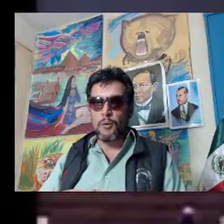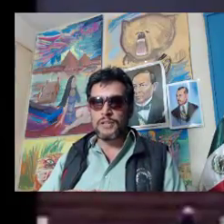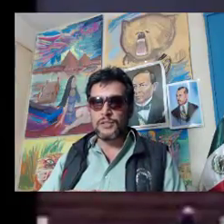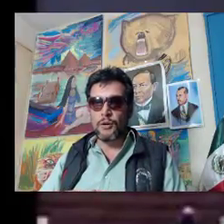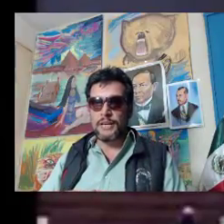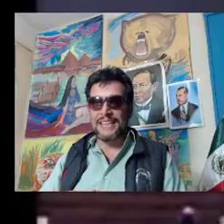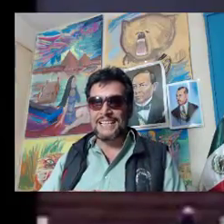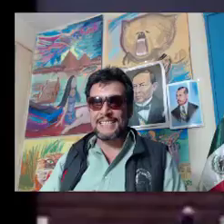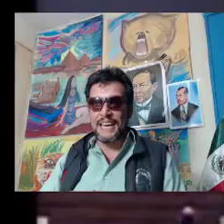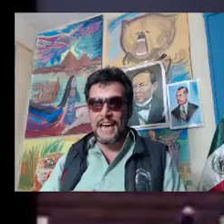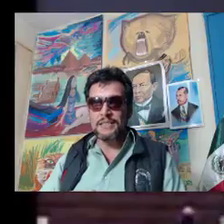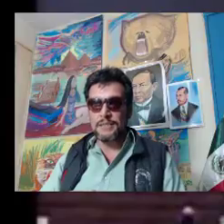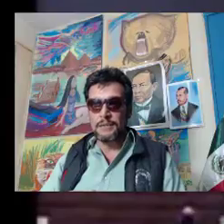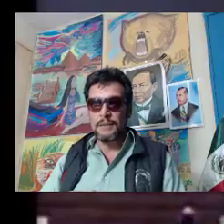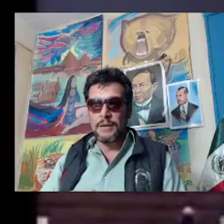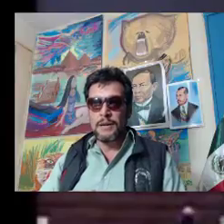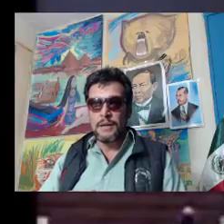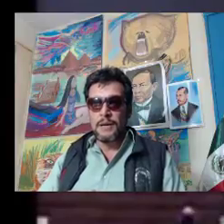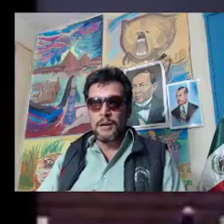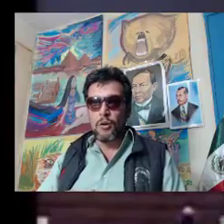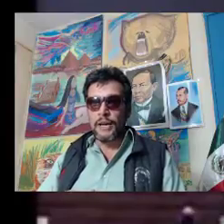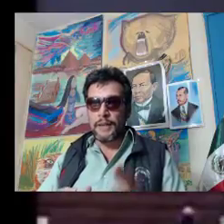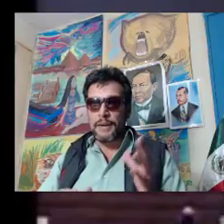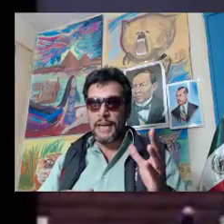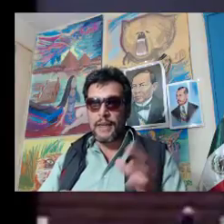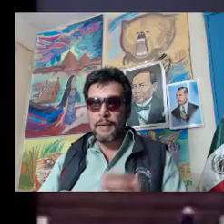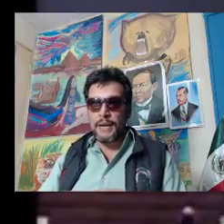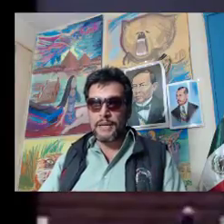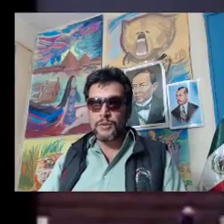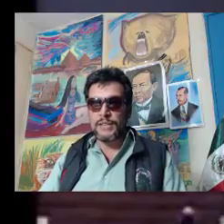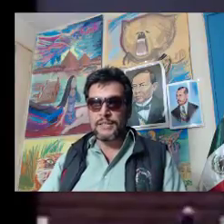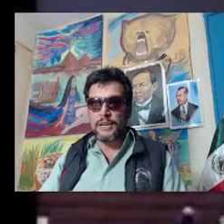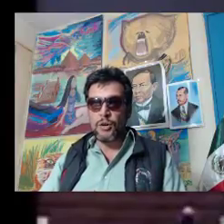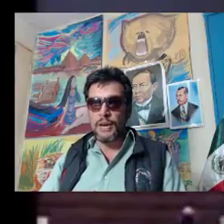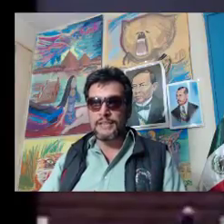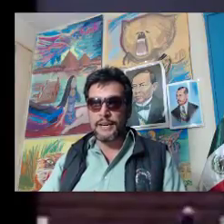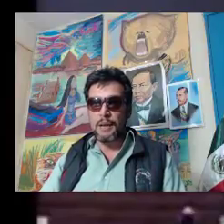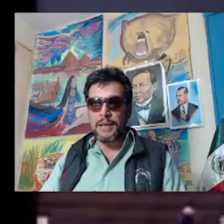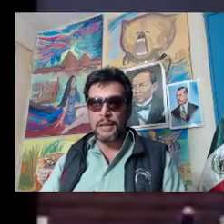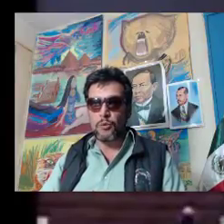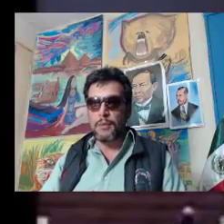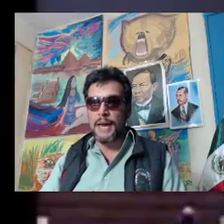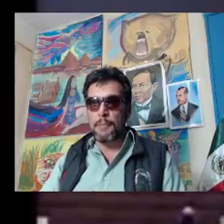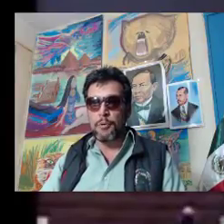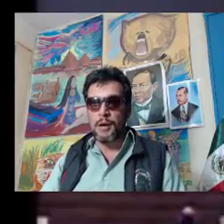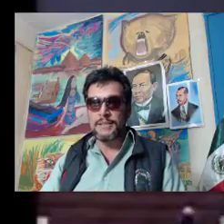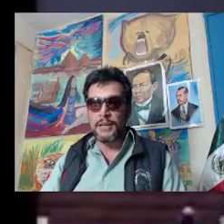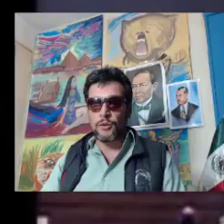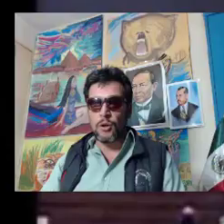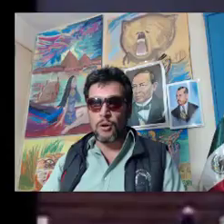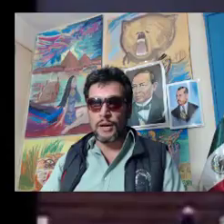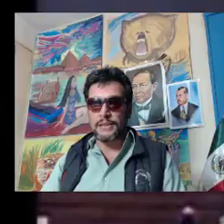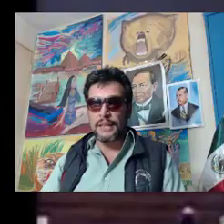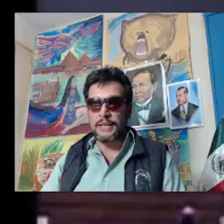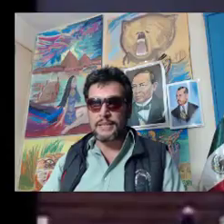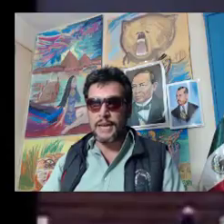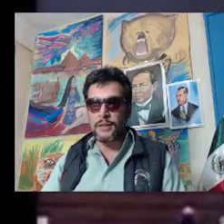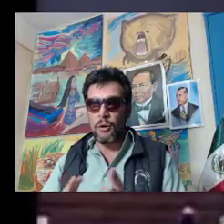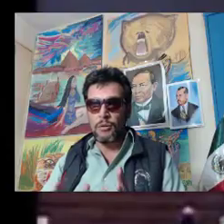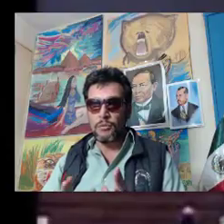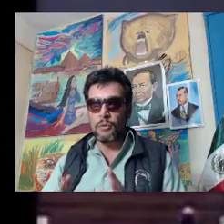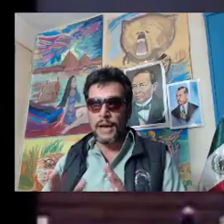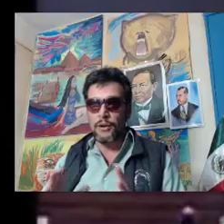sobre todo en cuestiones tan serias, lo que debería de haber hecho esta señora, si realmente tuviera pruebas de todo lo que